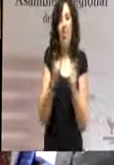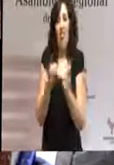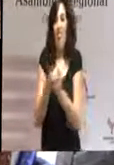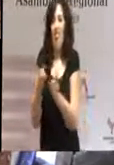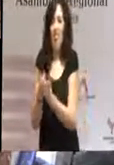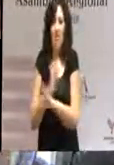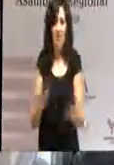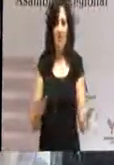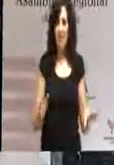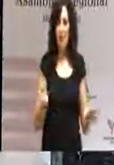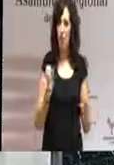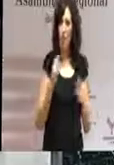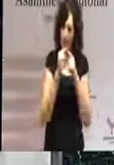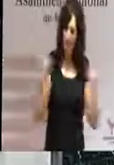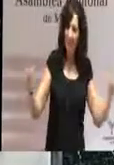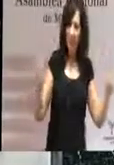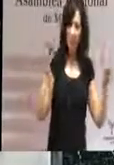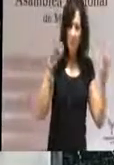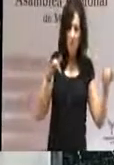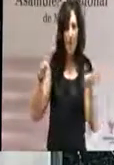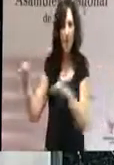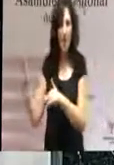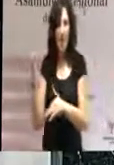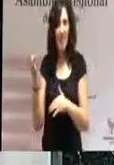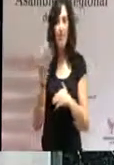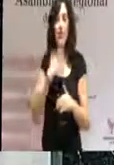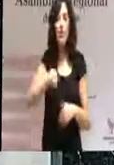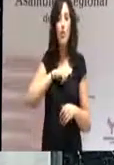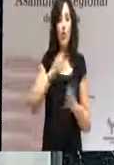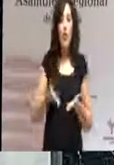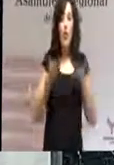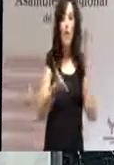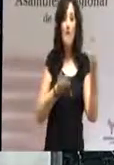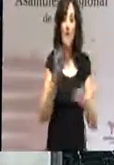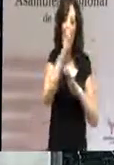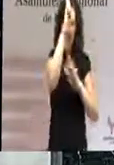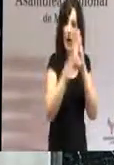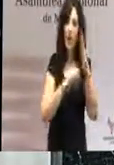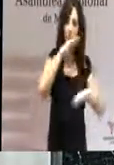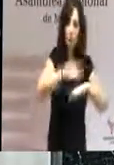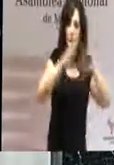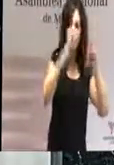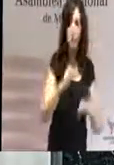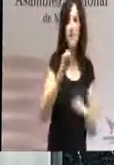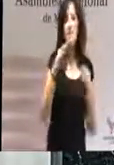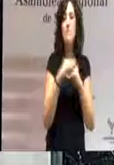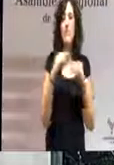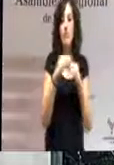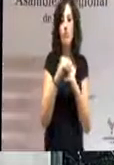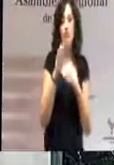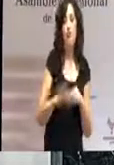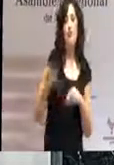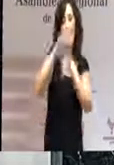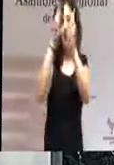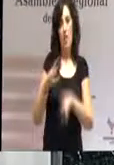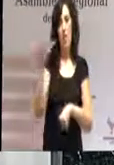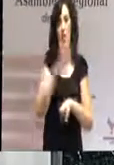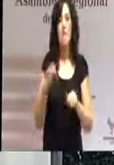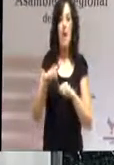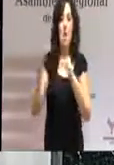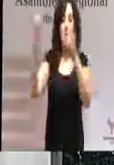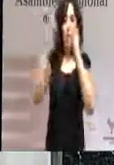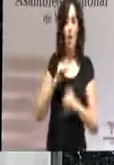Avancemos en una oferta arreglada de temporada baja, con planes de inserso internacional, actividades deportivas,